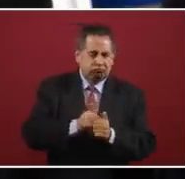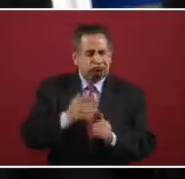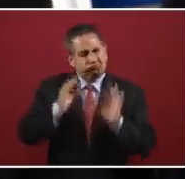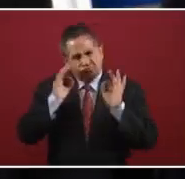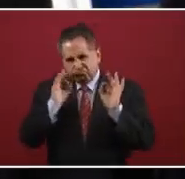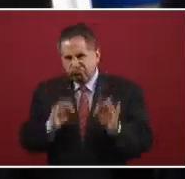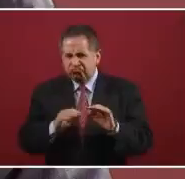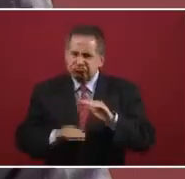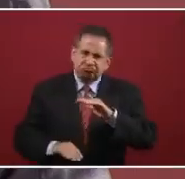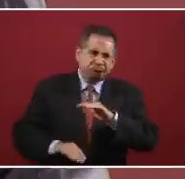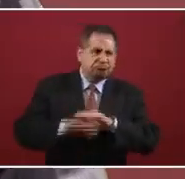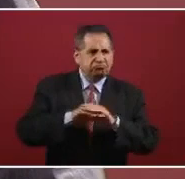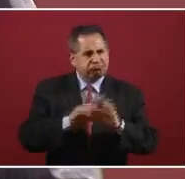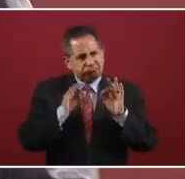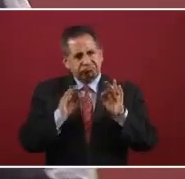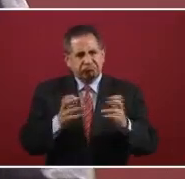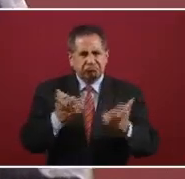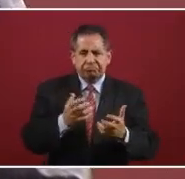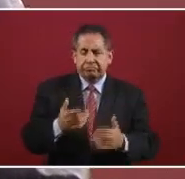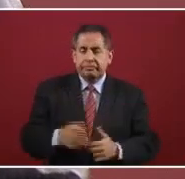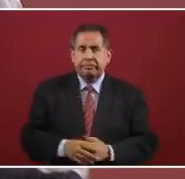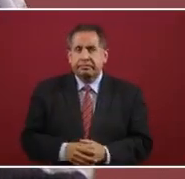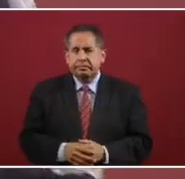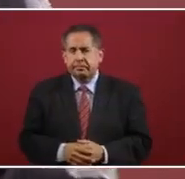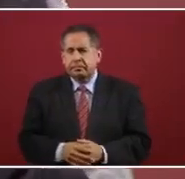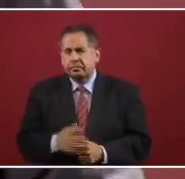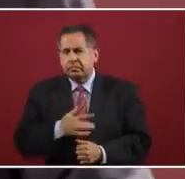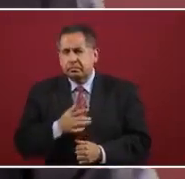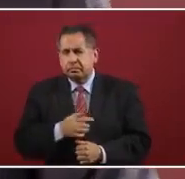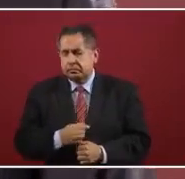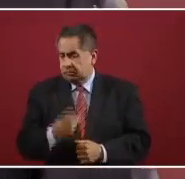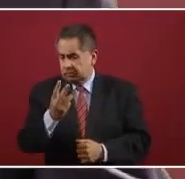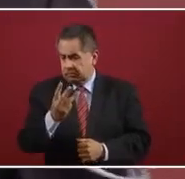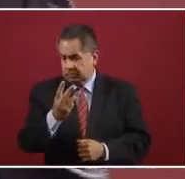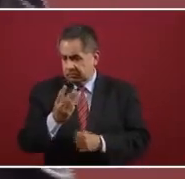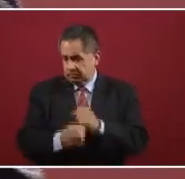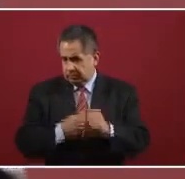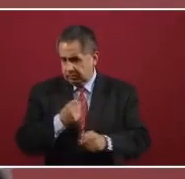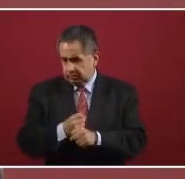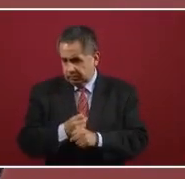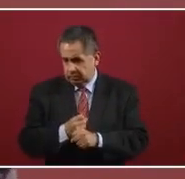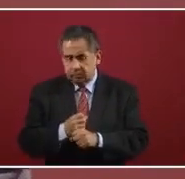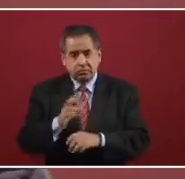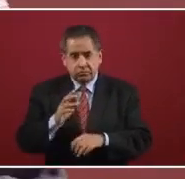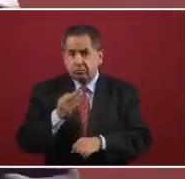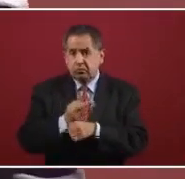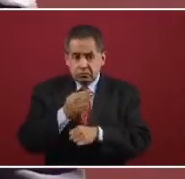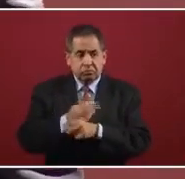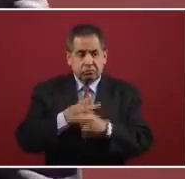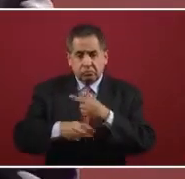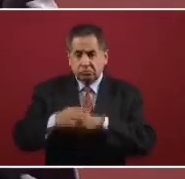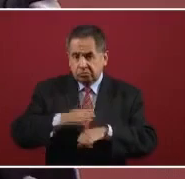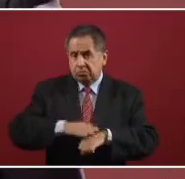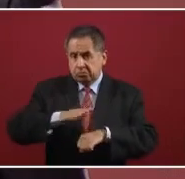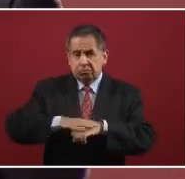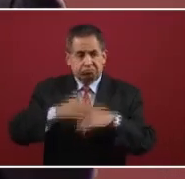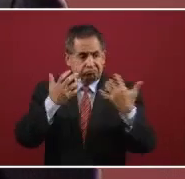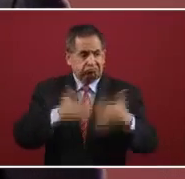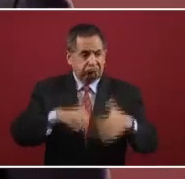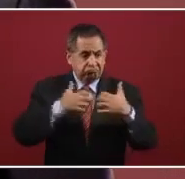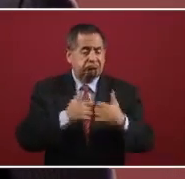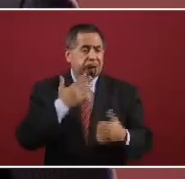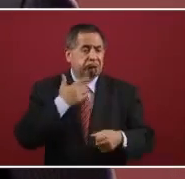su capacidad? En 3 años. Ya está aumentando la